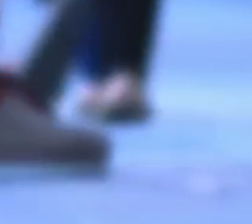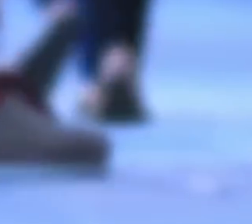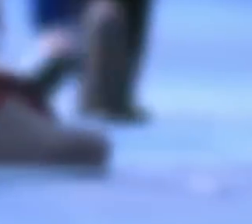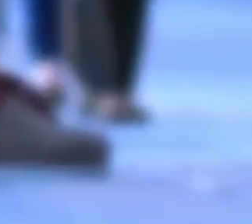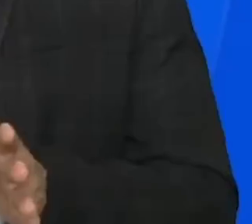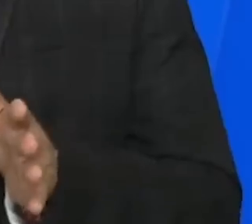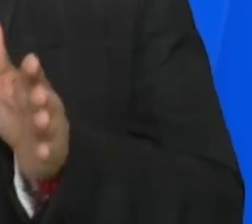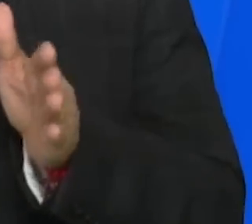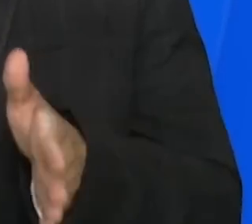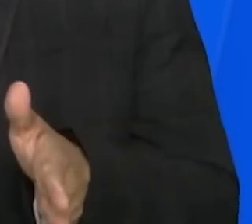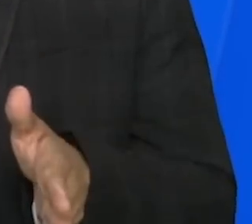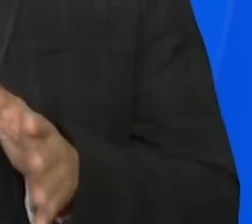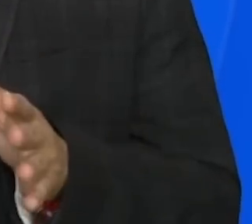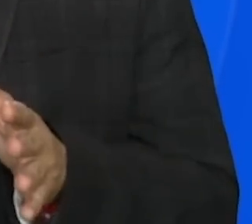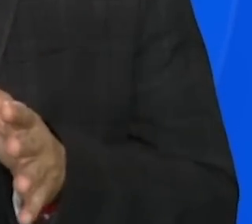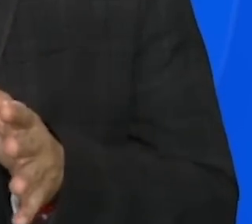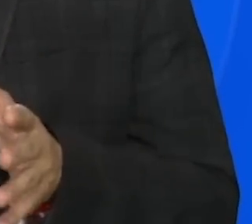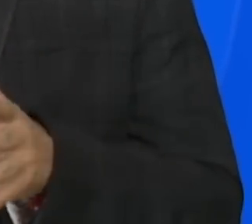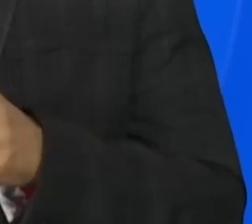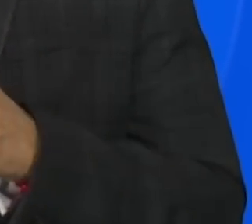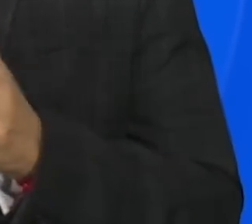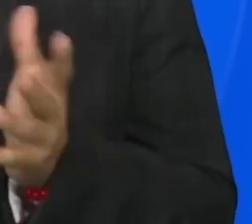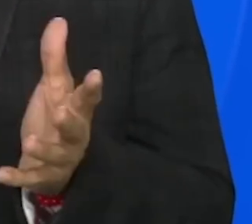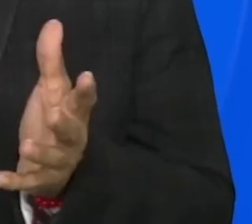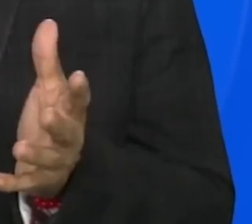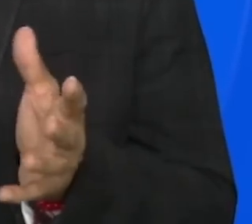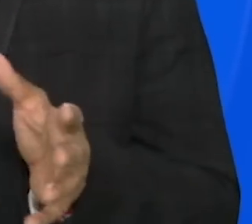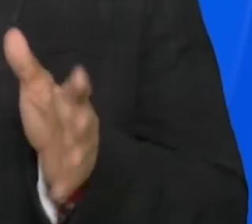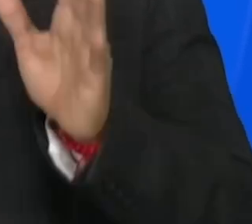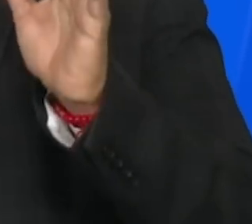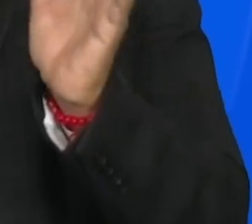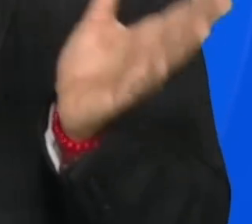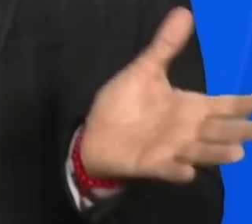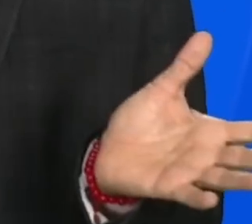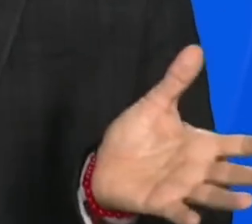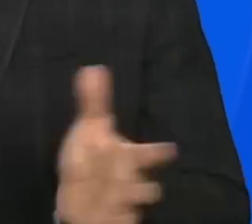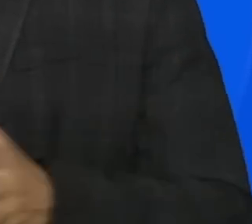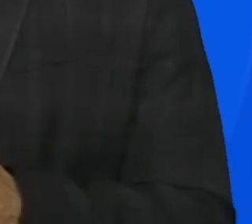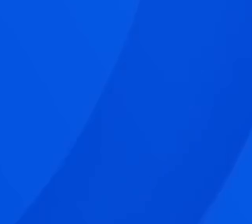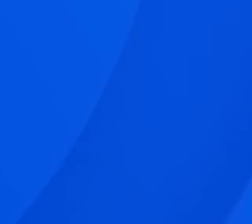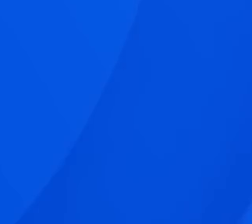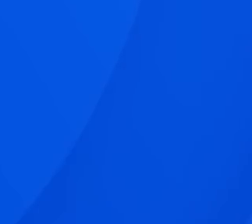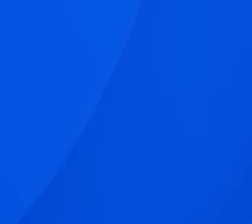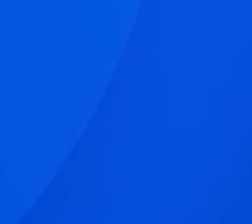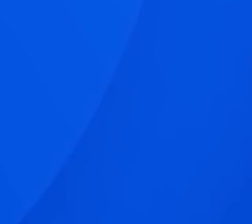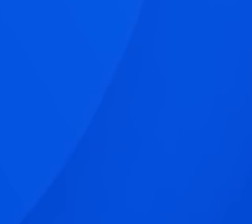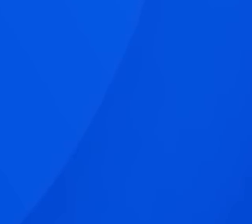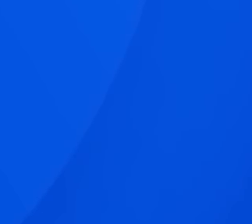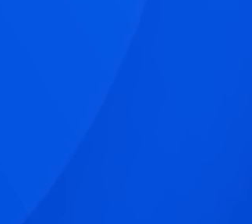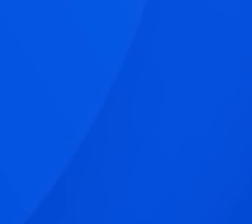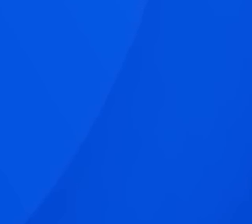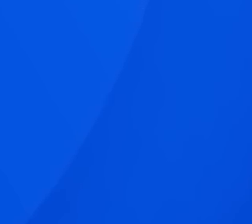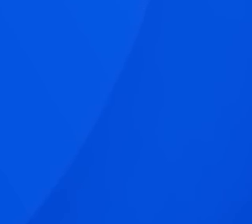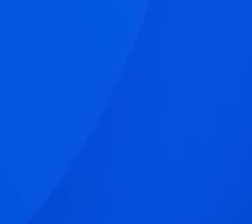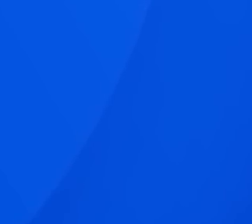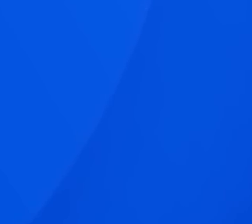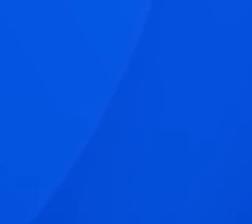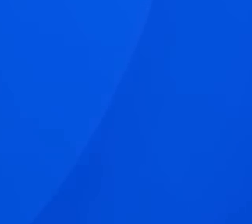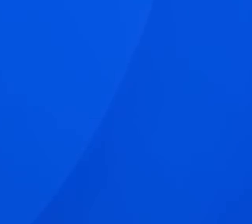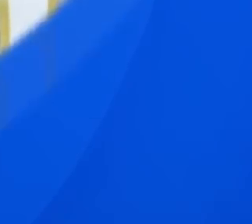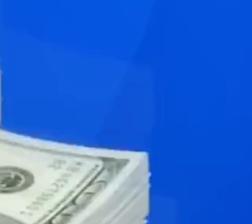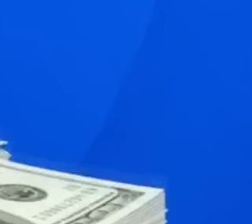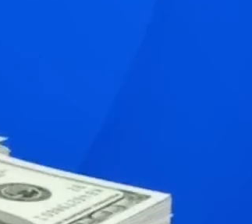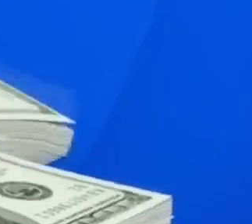Hola, soy Cristian Hidrogo. El día de hoy vamos a hablar de la oportunidad del negocio para los emprendimientos. El primer elemento clave para